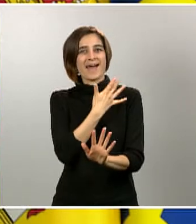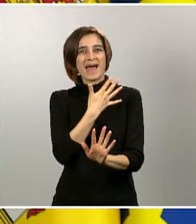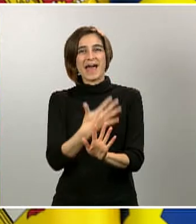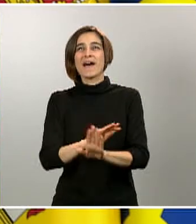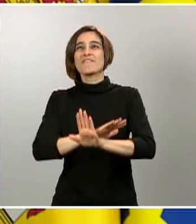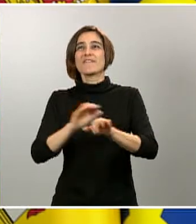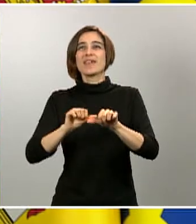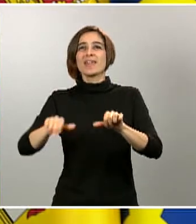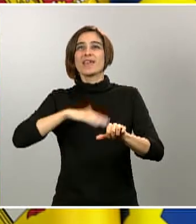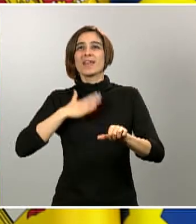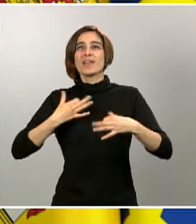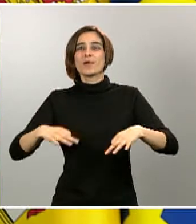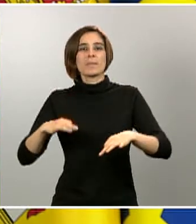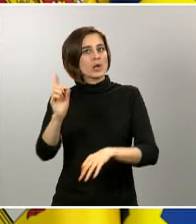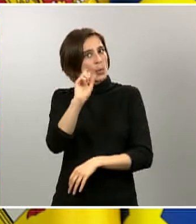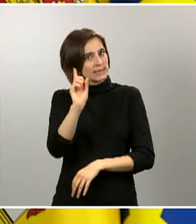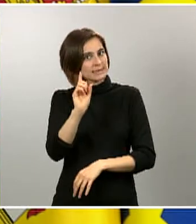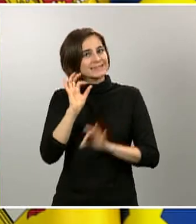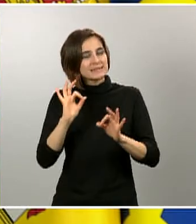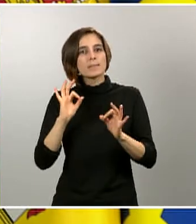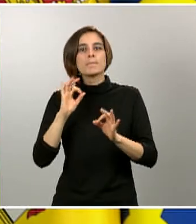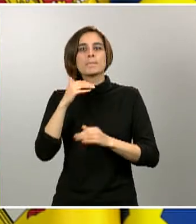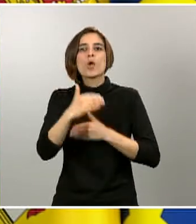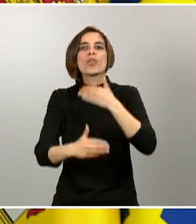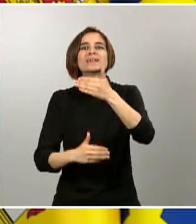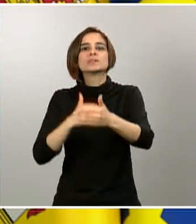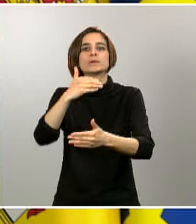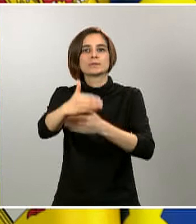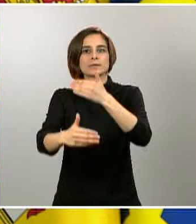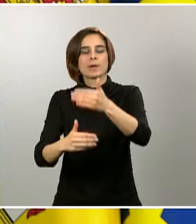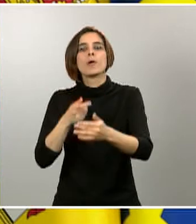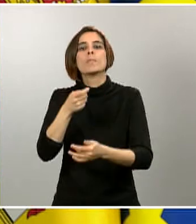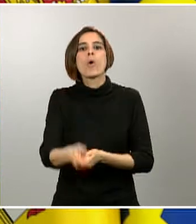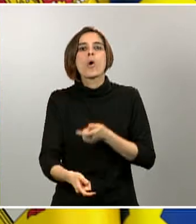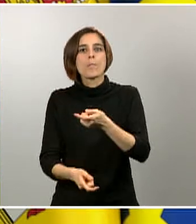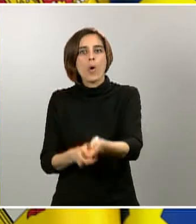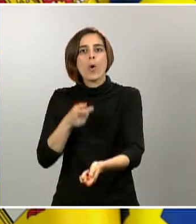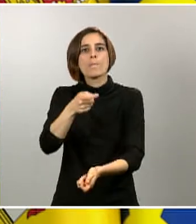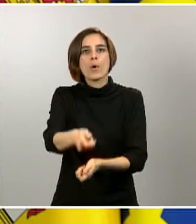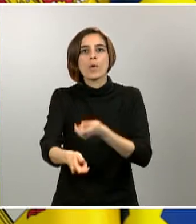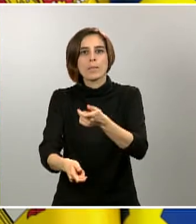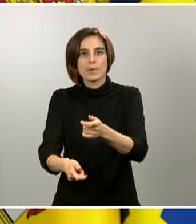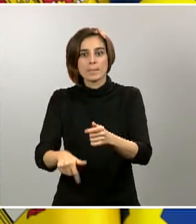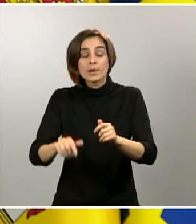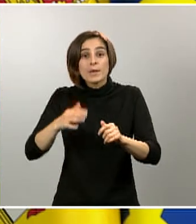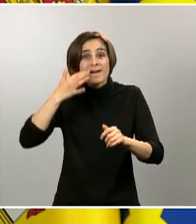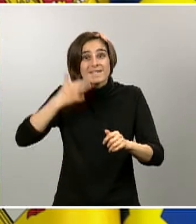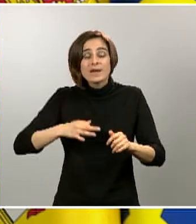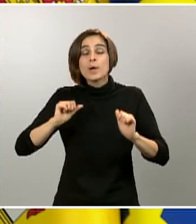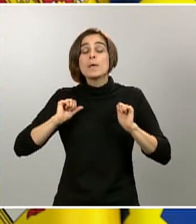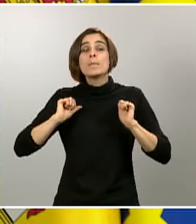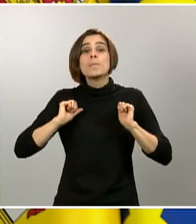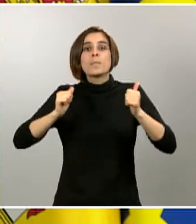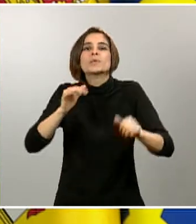proceso que todavía no ha empezado. No va a ser cruzar una puerta, va a ser recorrer un pasillo, ¿no? Si quieren usar